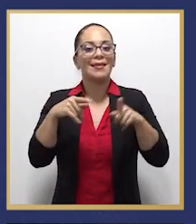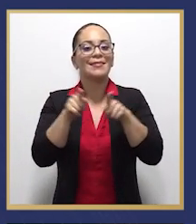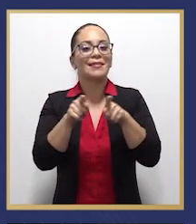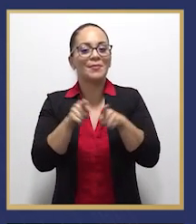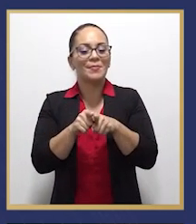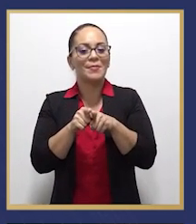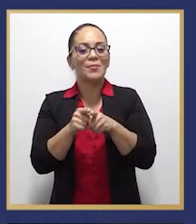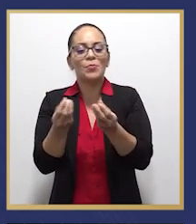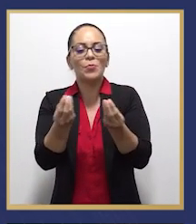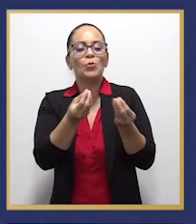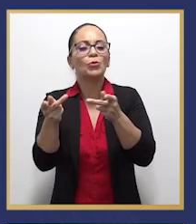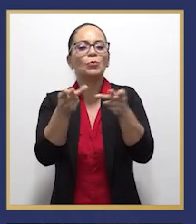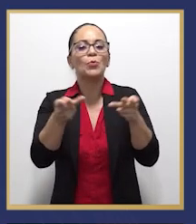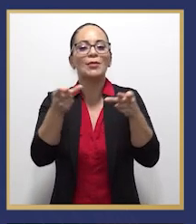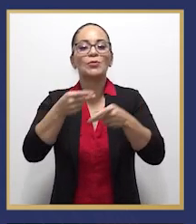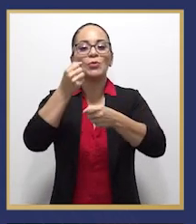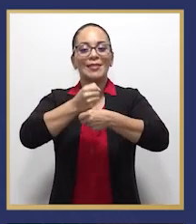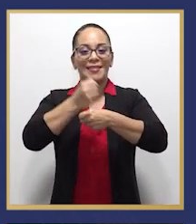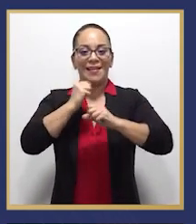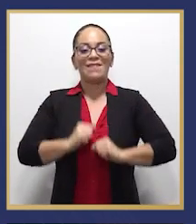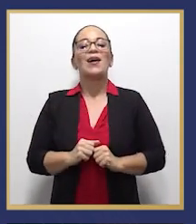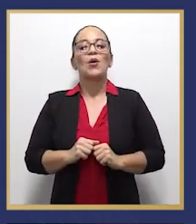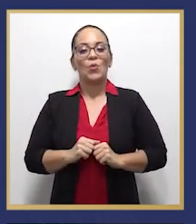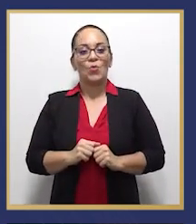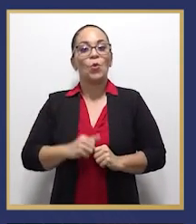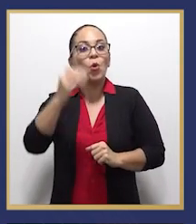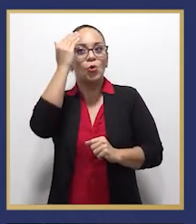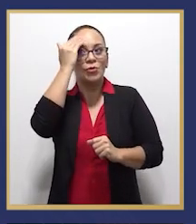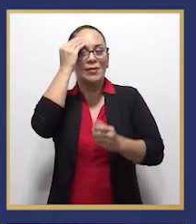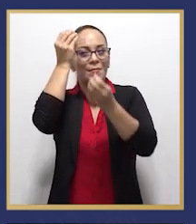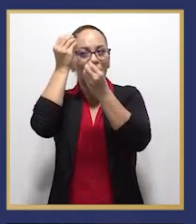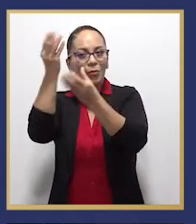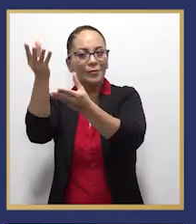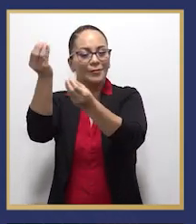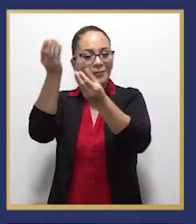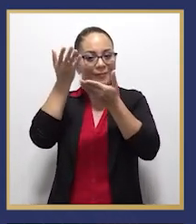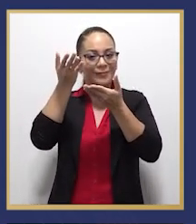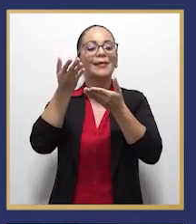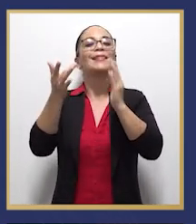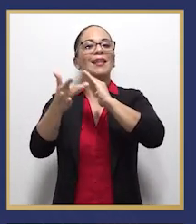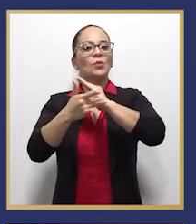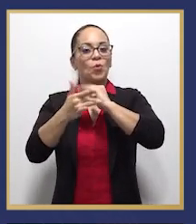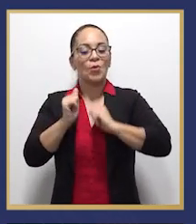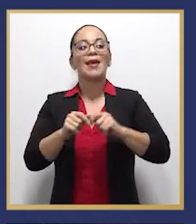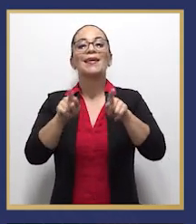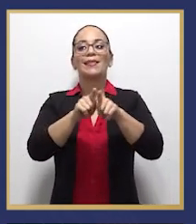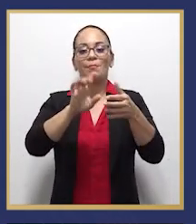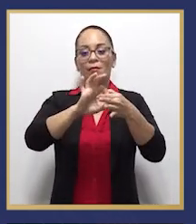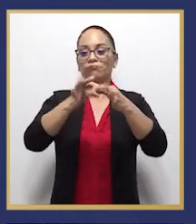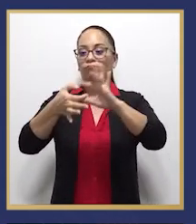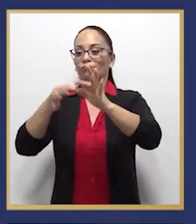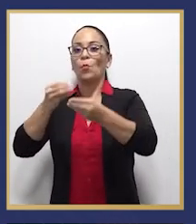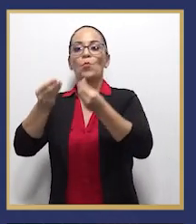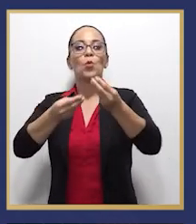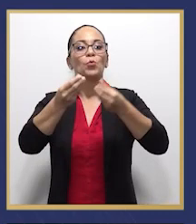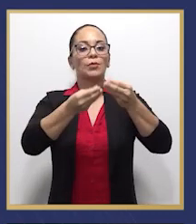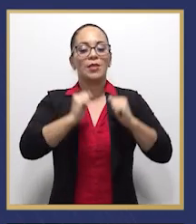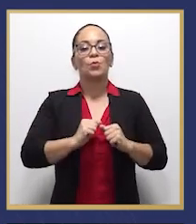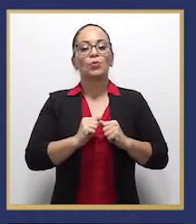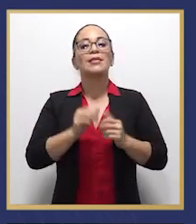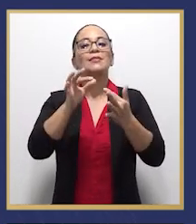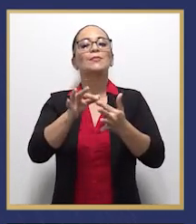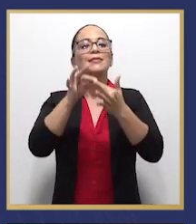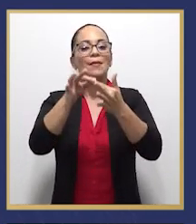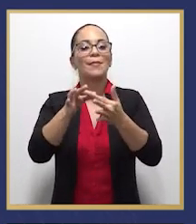consigo nuevas fuentes de empleo transferencia de conocimiento y tecnología y encadenamientos productivos